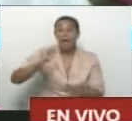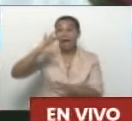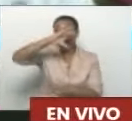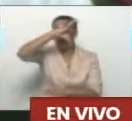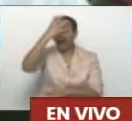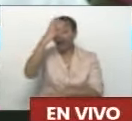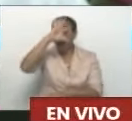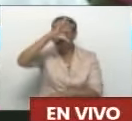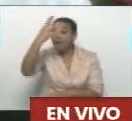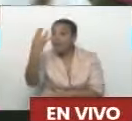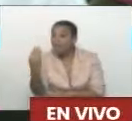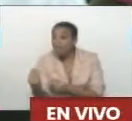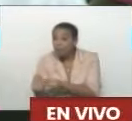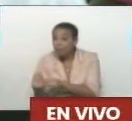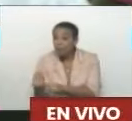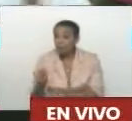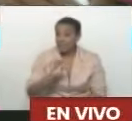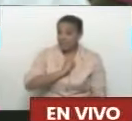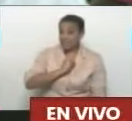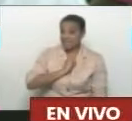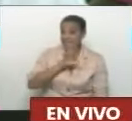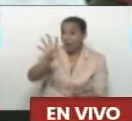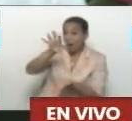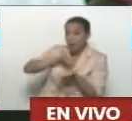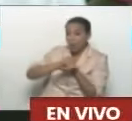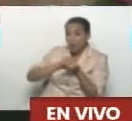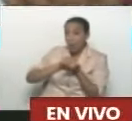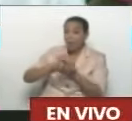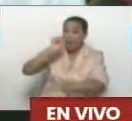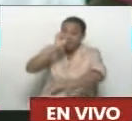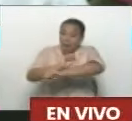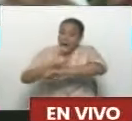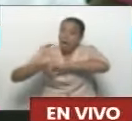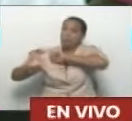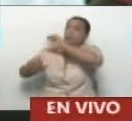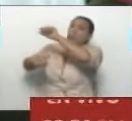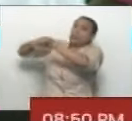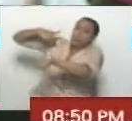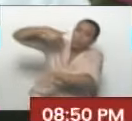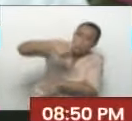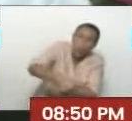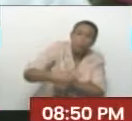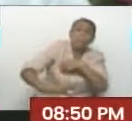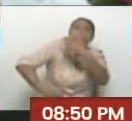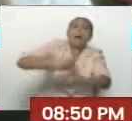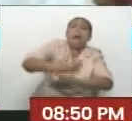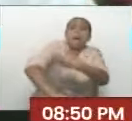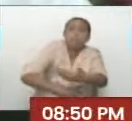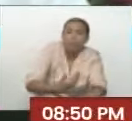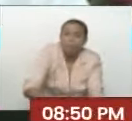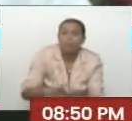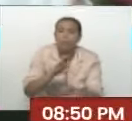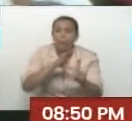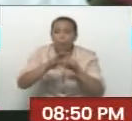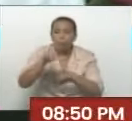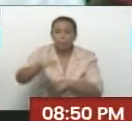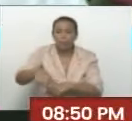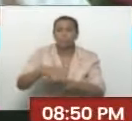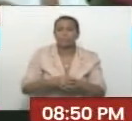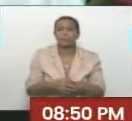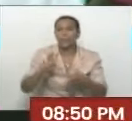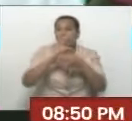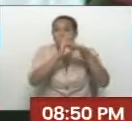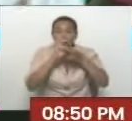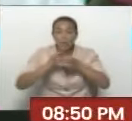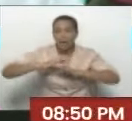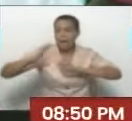música afrocaribe forma parte también de esa identidad que nos caracteriza. Llámalo salsa, llámalo son, pero formamos parte de esa cuenca caribeña. Unido pues